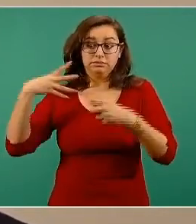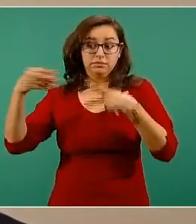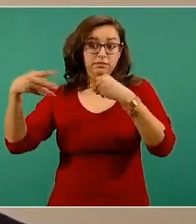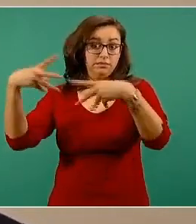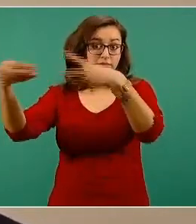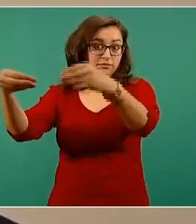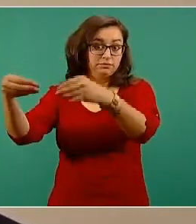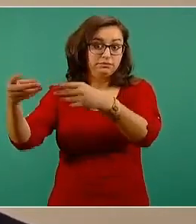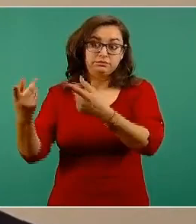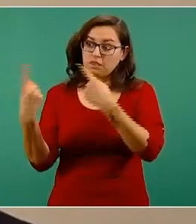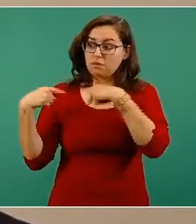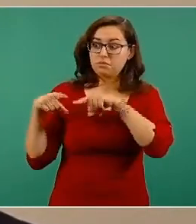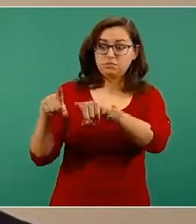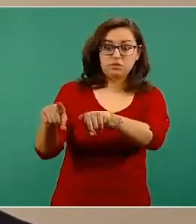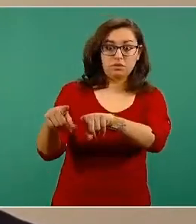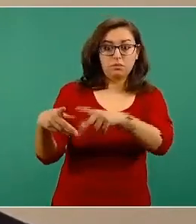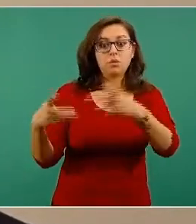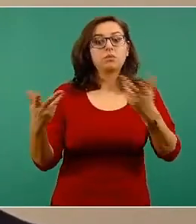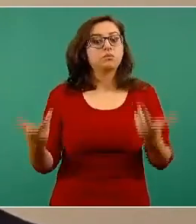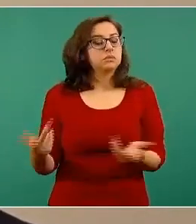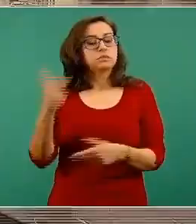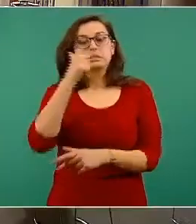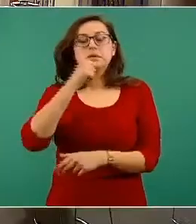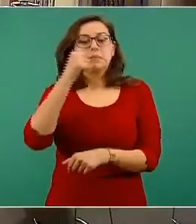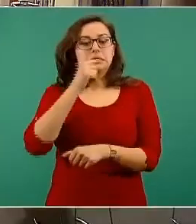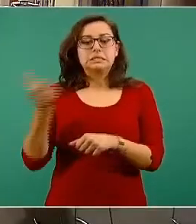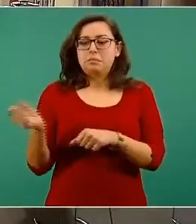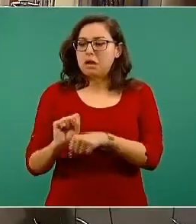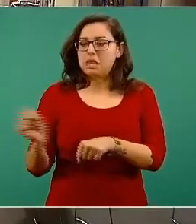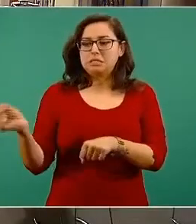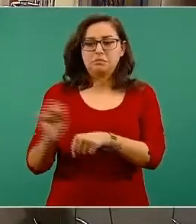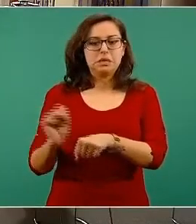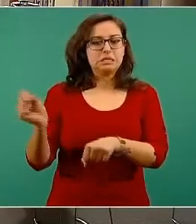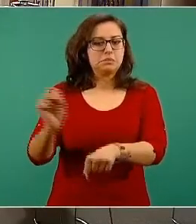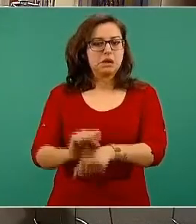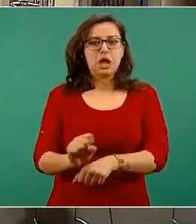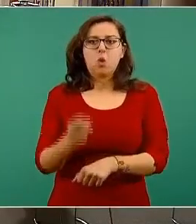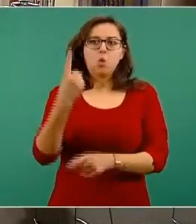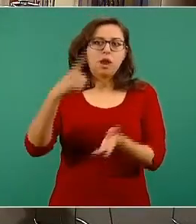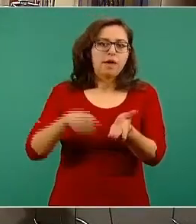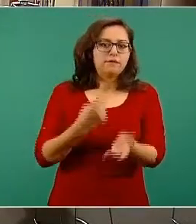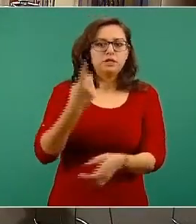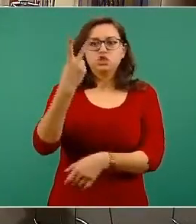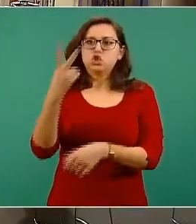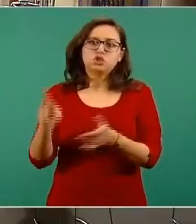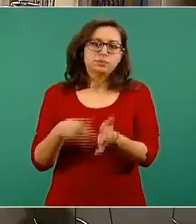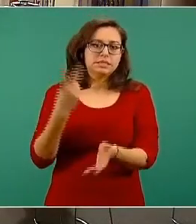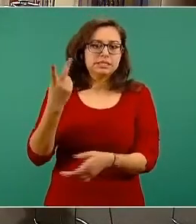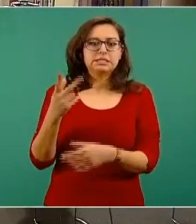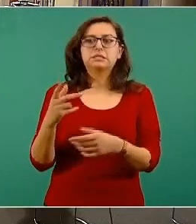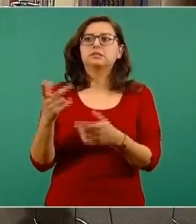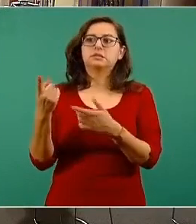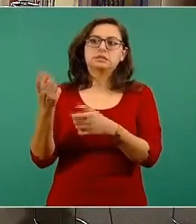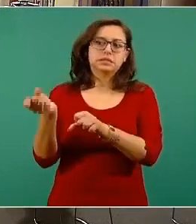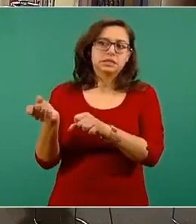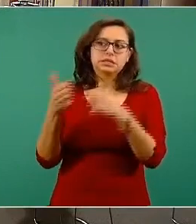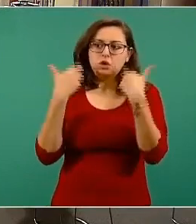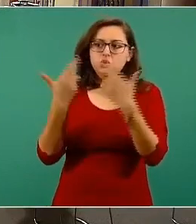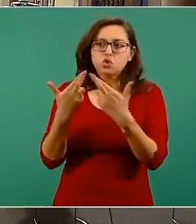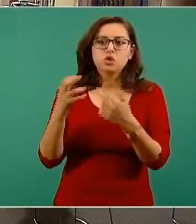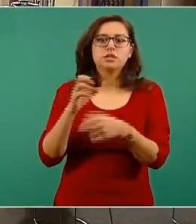reuniones semanales de hasta 2 veces por semana con todo este grupo y reuniones diarias que él tiene con